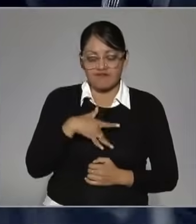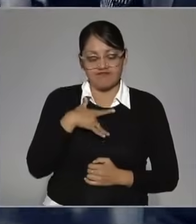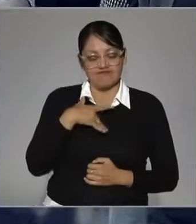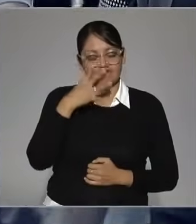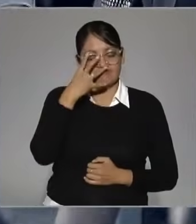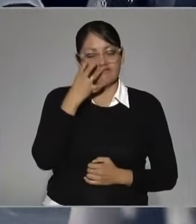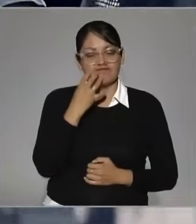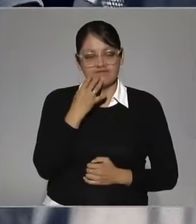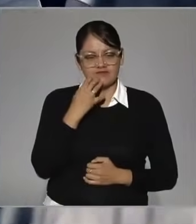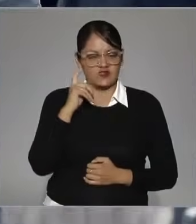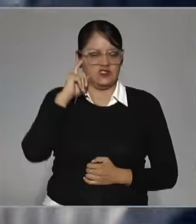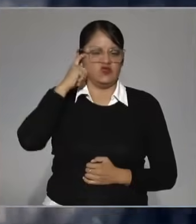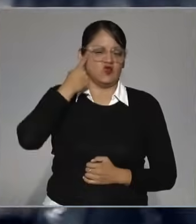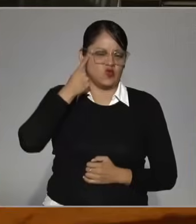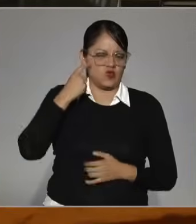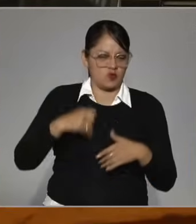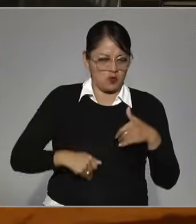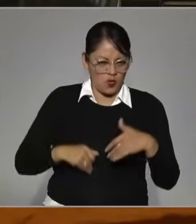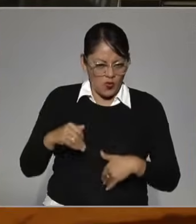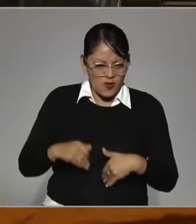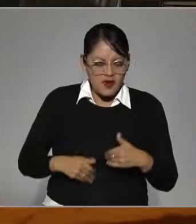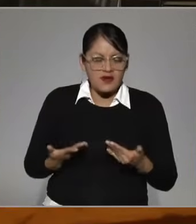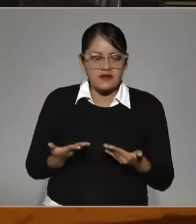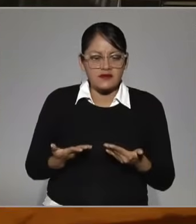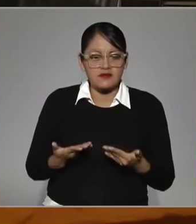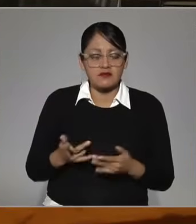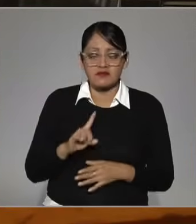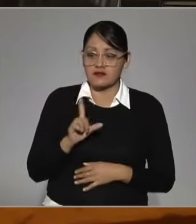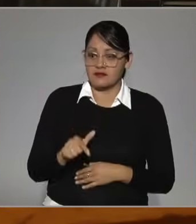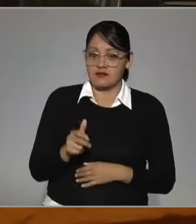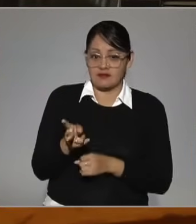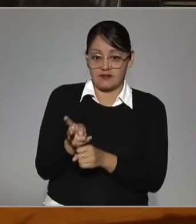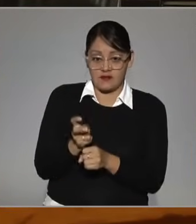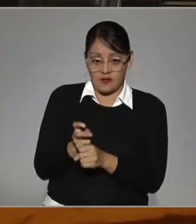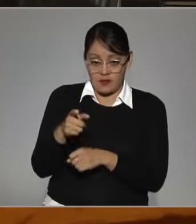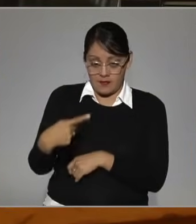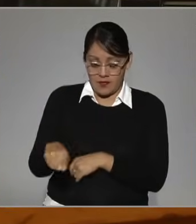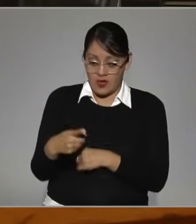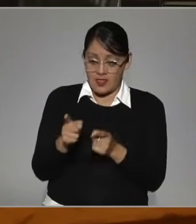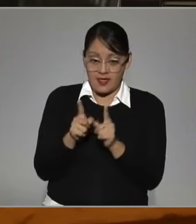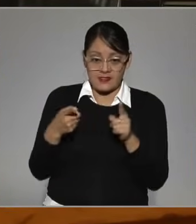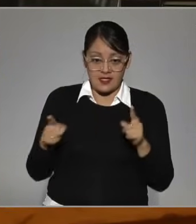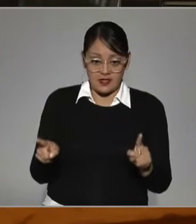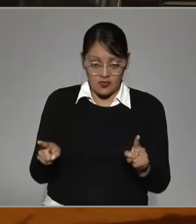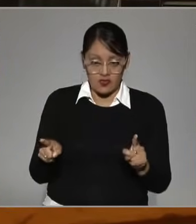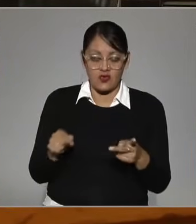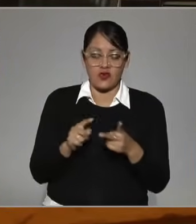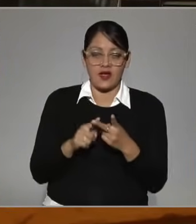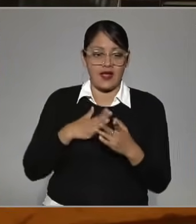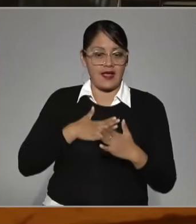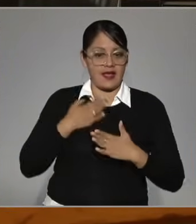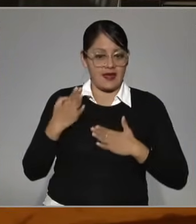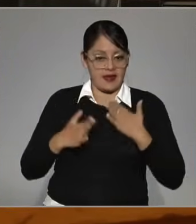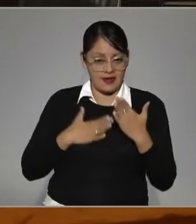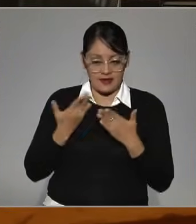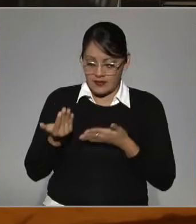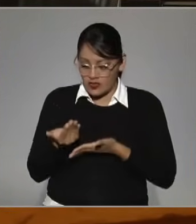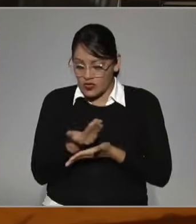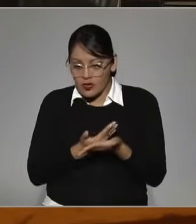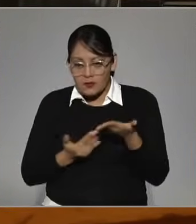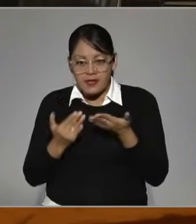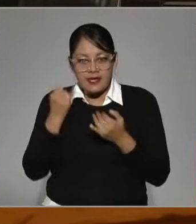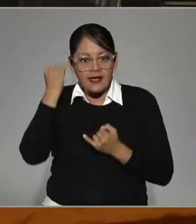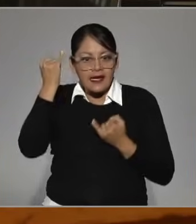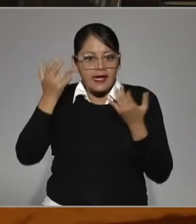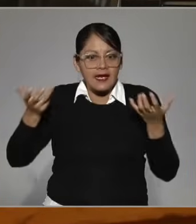lo hacen enojados o molestos, pues en vez de invitar al desarrollo y a la alegría de compartir y de